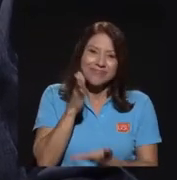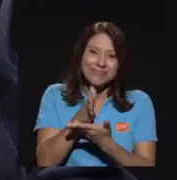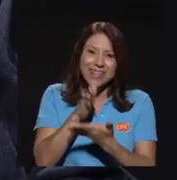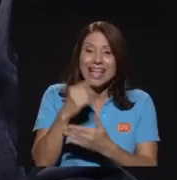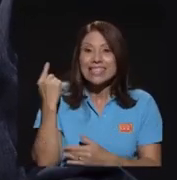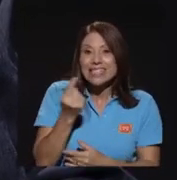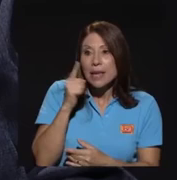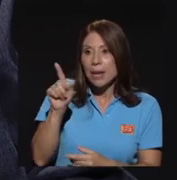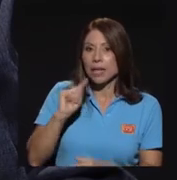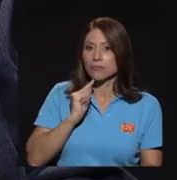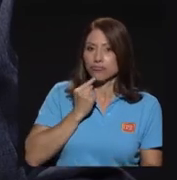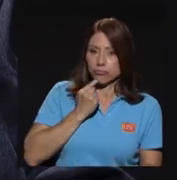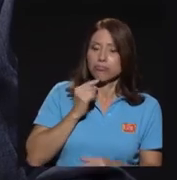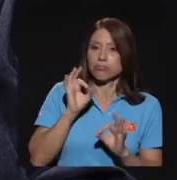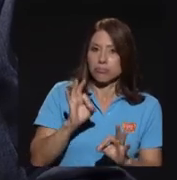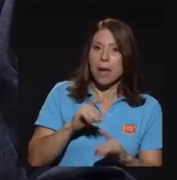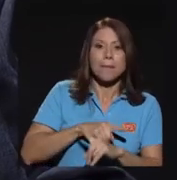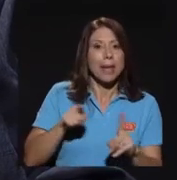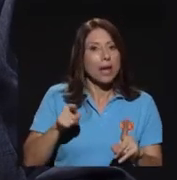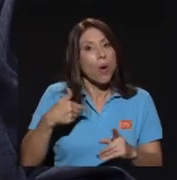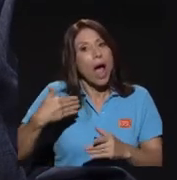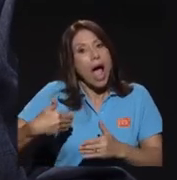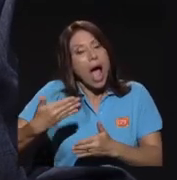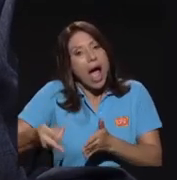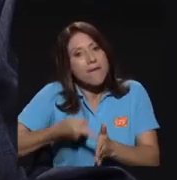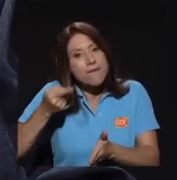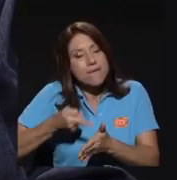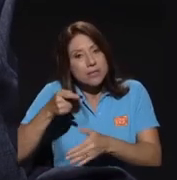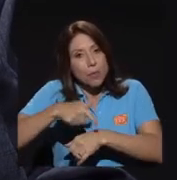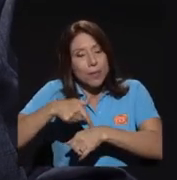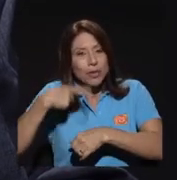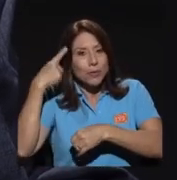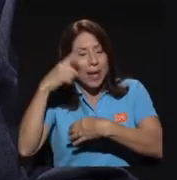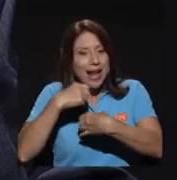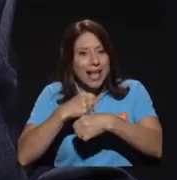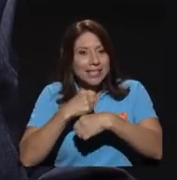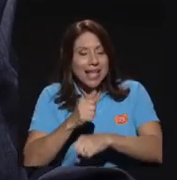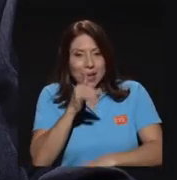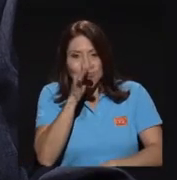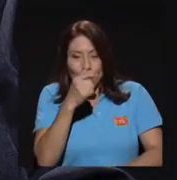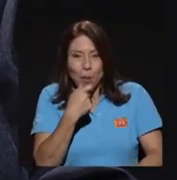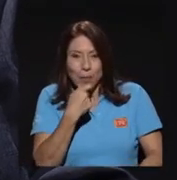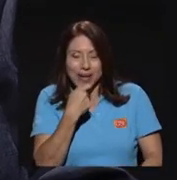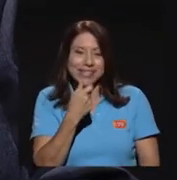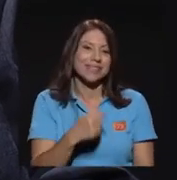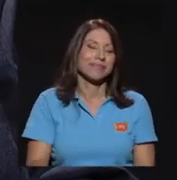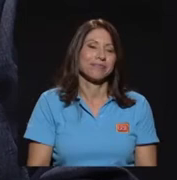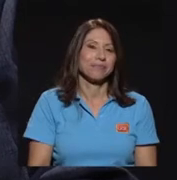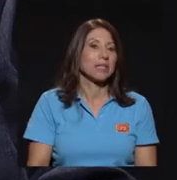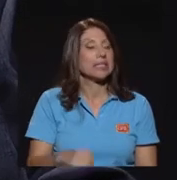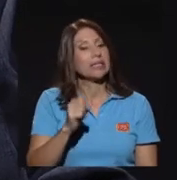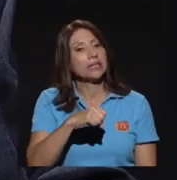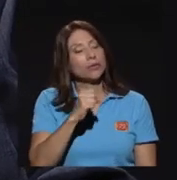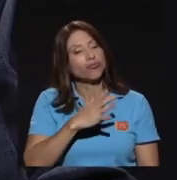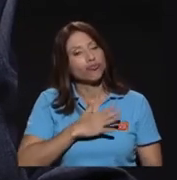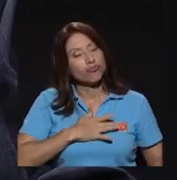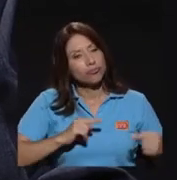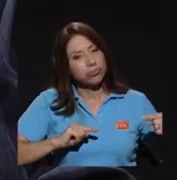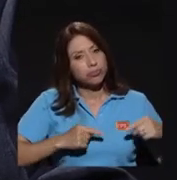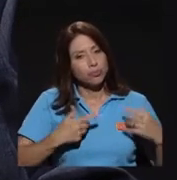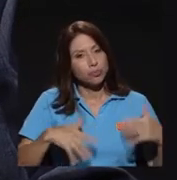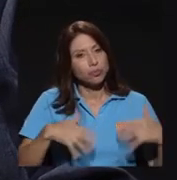cuando cuando era locación desde el bombo lo que pérdida más grande muy grande fue